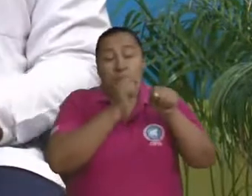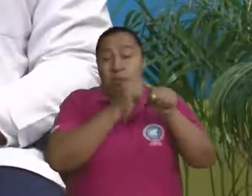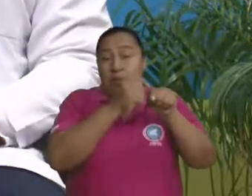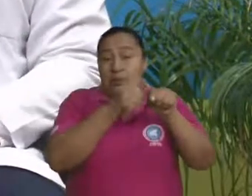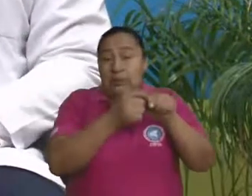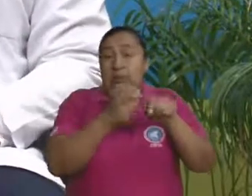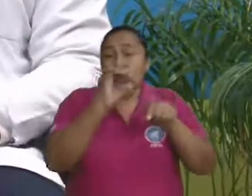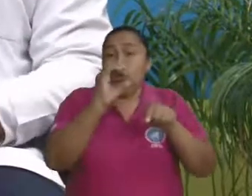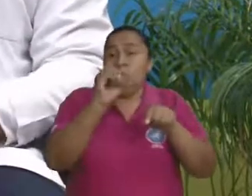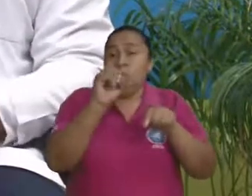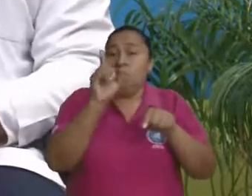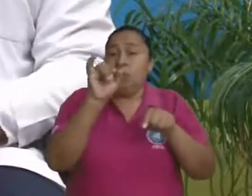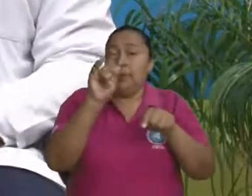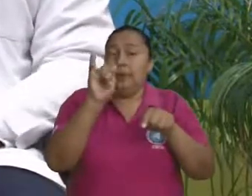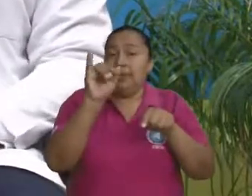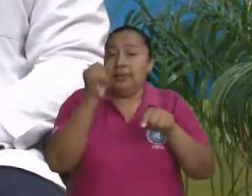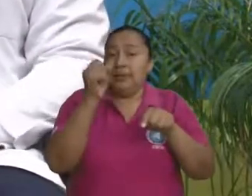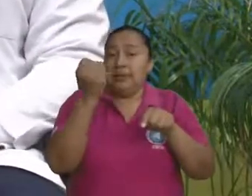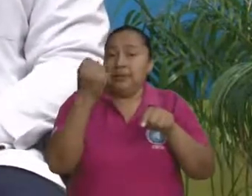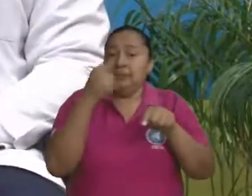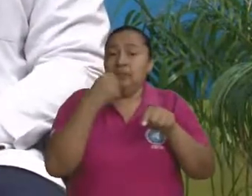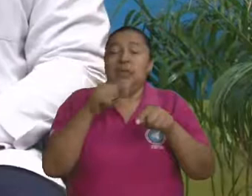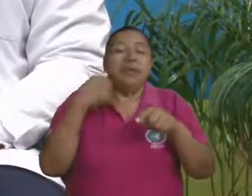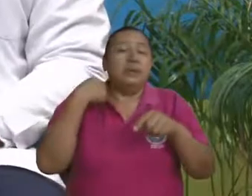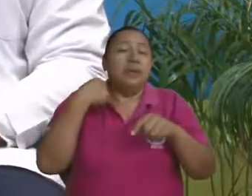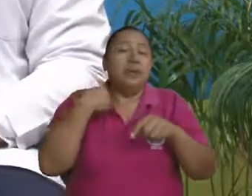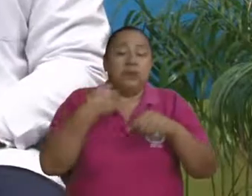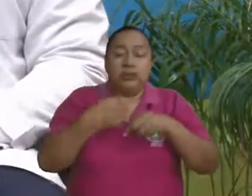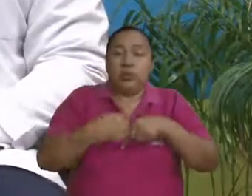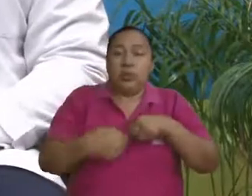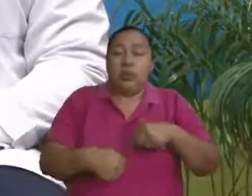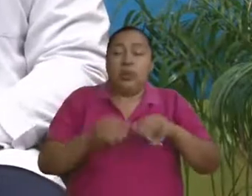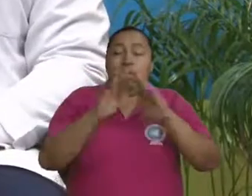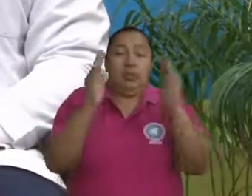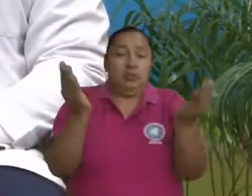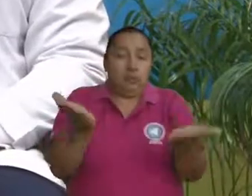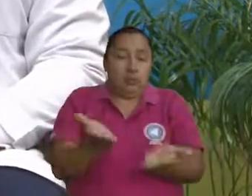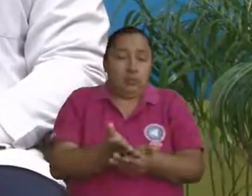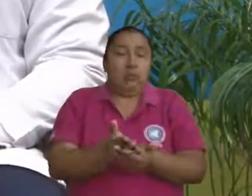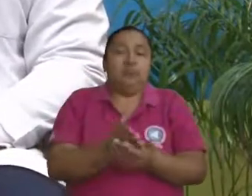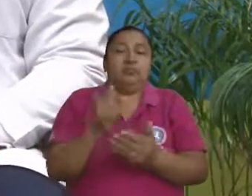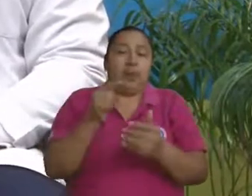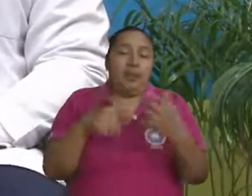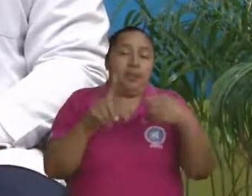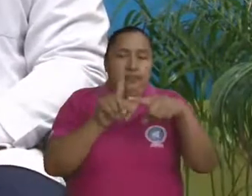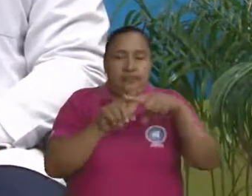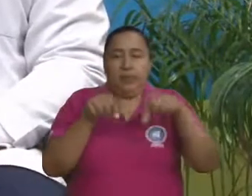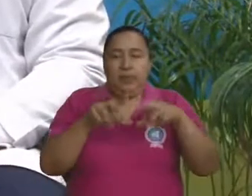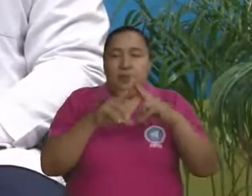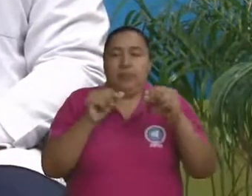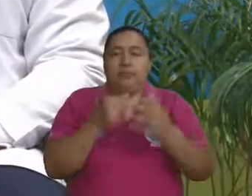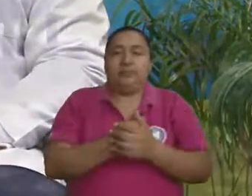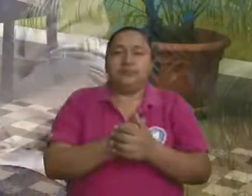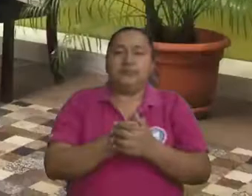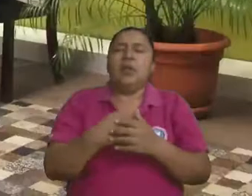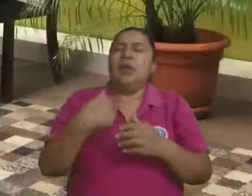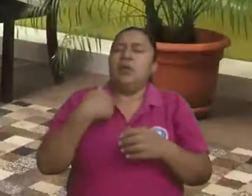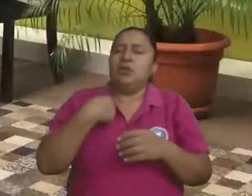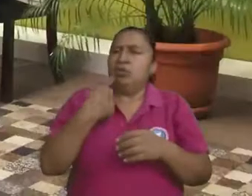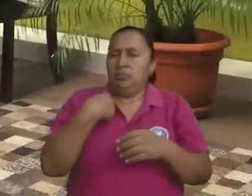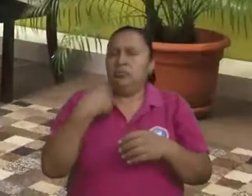principal causa o motivo de cirugía electiva a nivel mundial, ya, incluyendo Nicaragua. He estado en varias